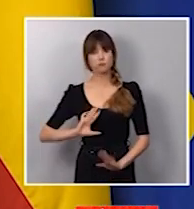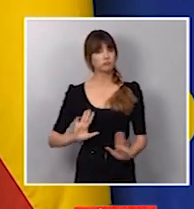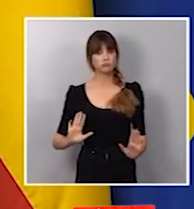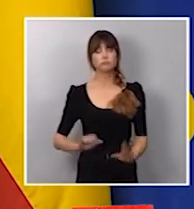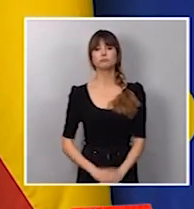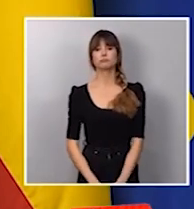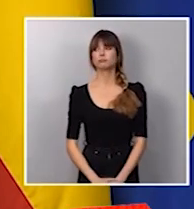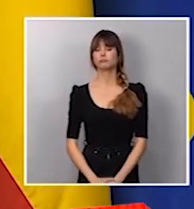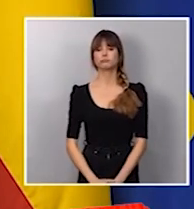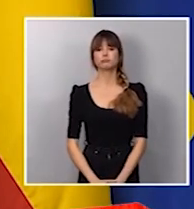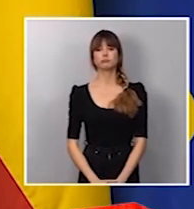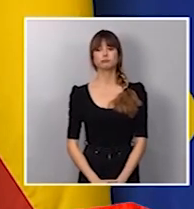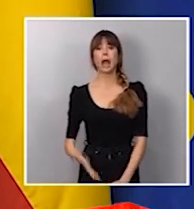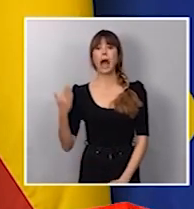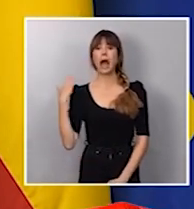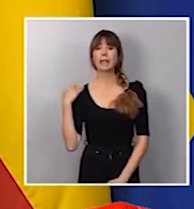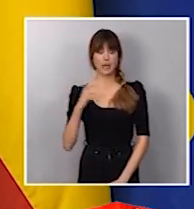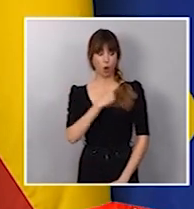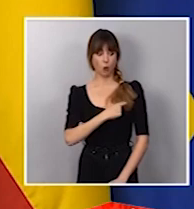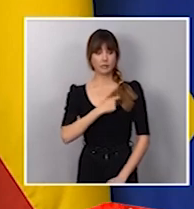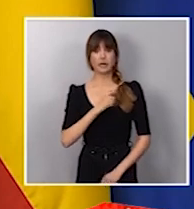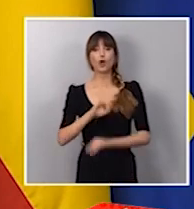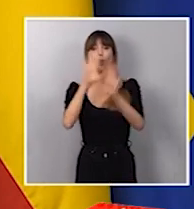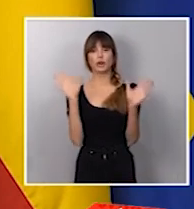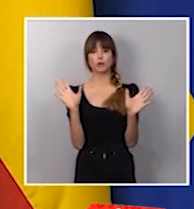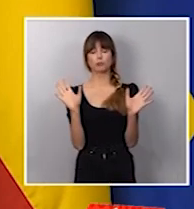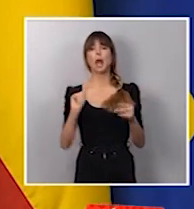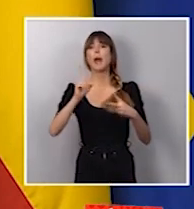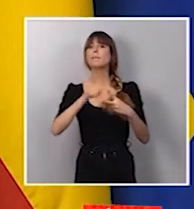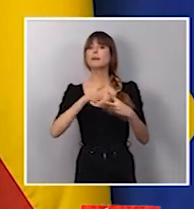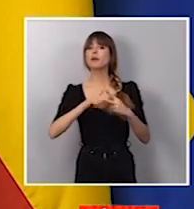Y fue muy claro ayer el comisario. Primero, renovación,